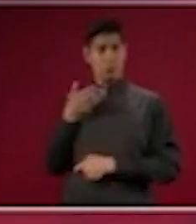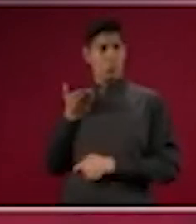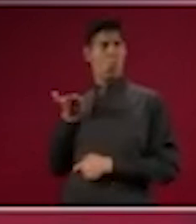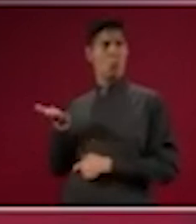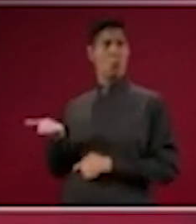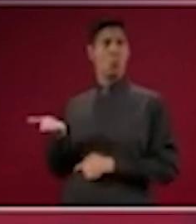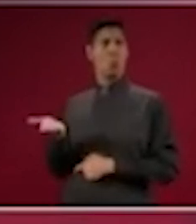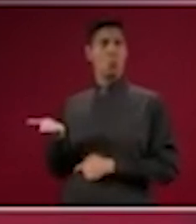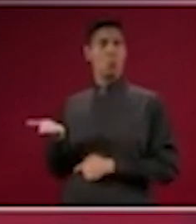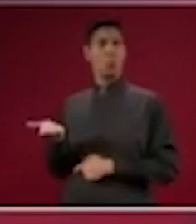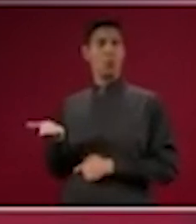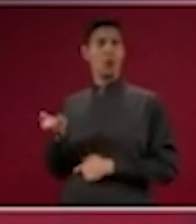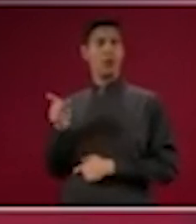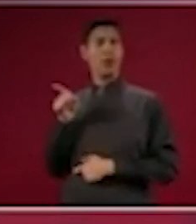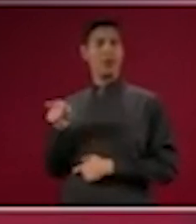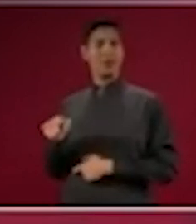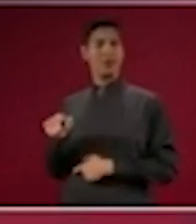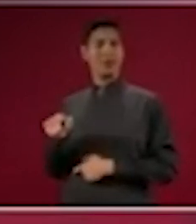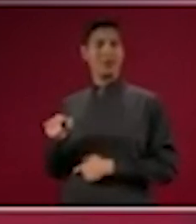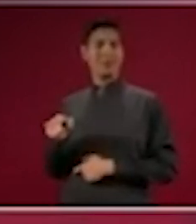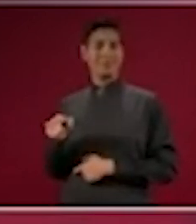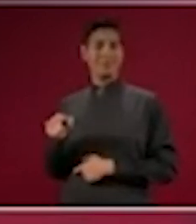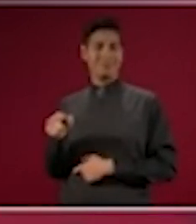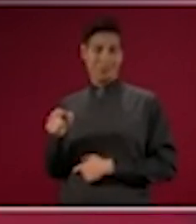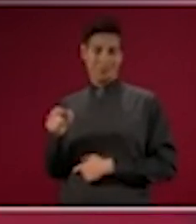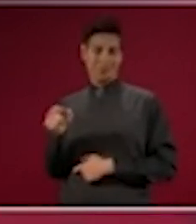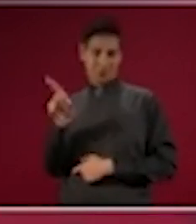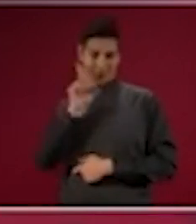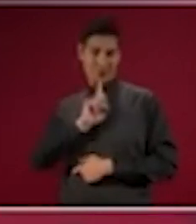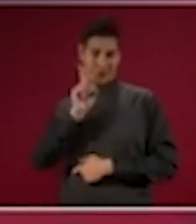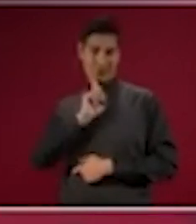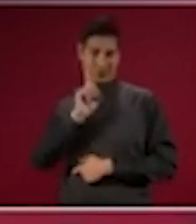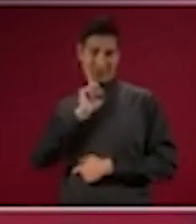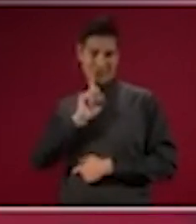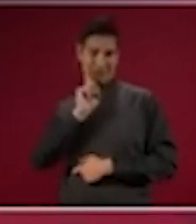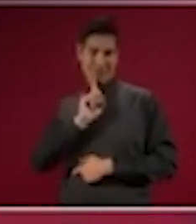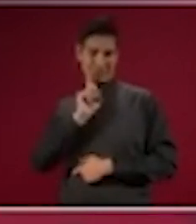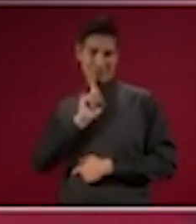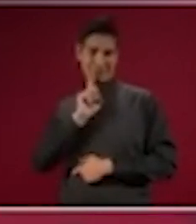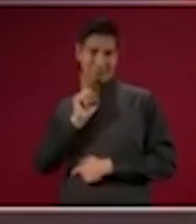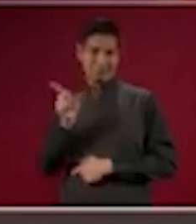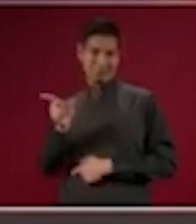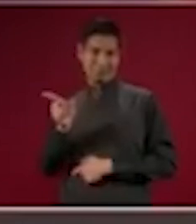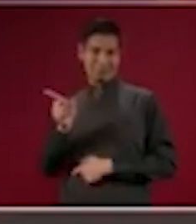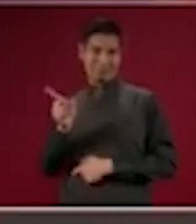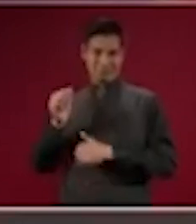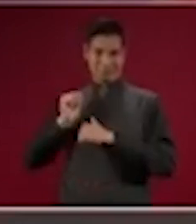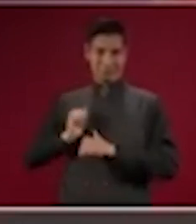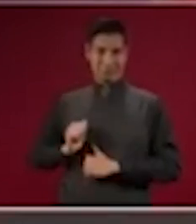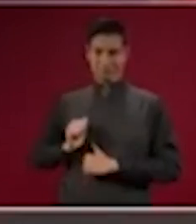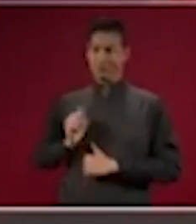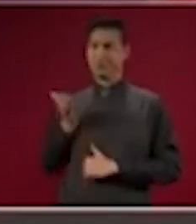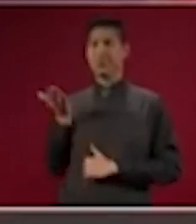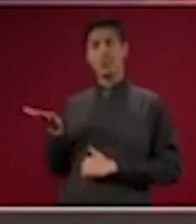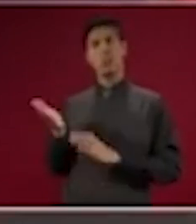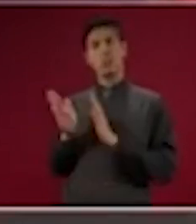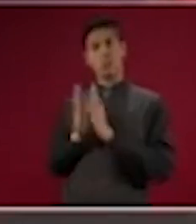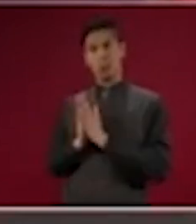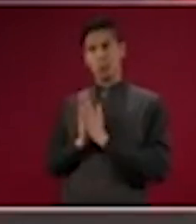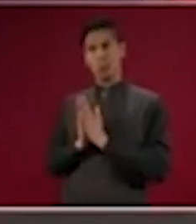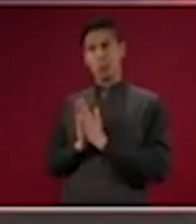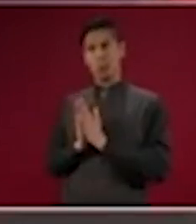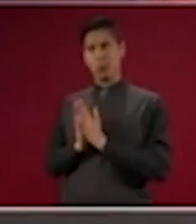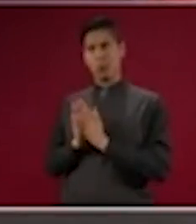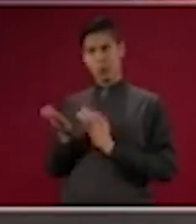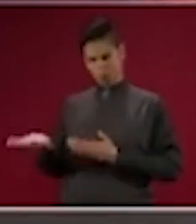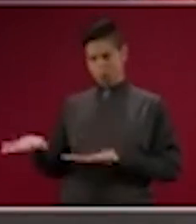López Obrador ocupan cargos en los 3 poderes y los 3 niveles de gobierno. 6 de los alcalde Luján, 6 de los